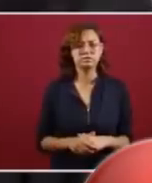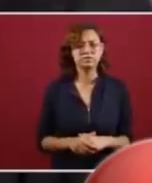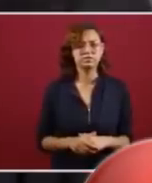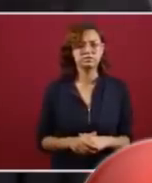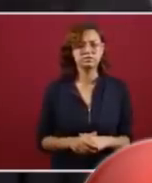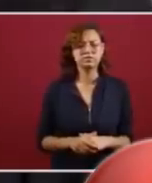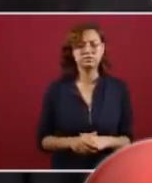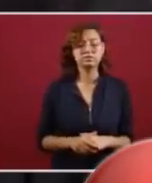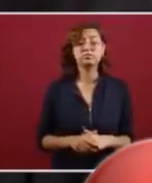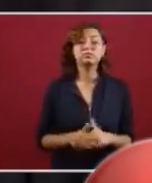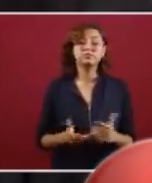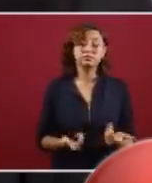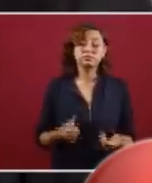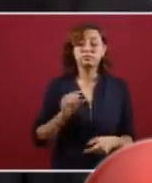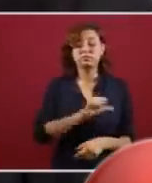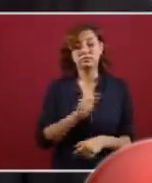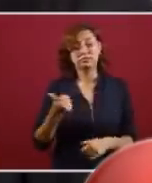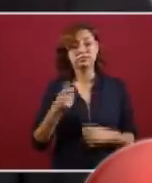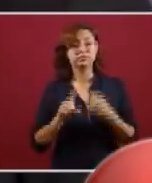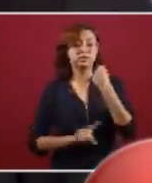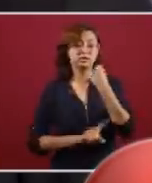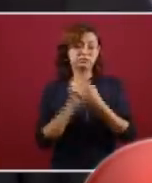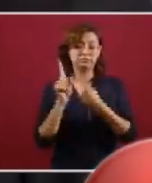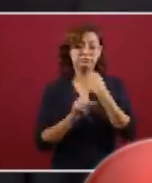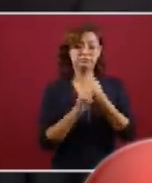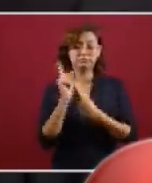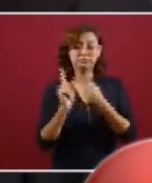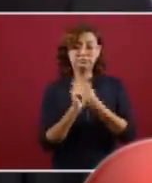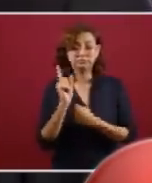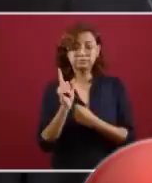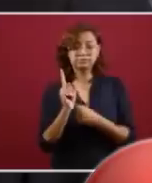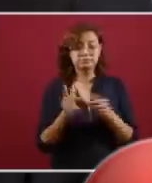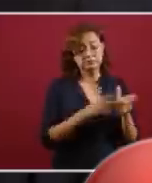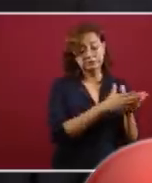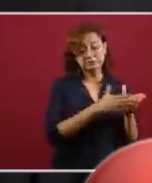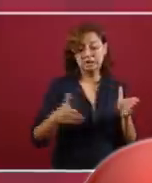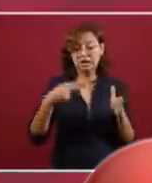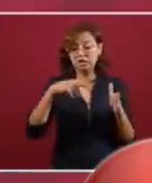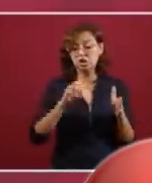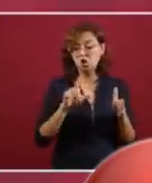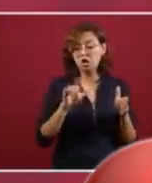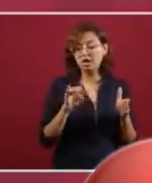otro problema que se fue generando, sobre todo en el periodo neoliberal,